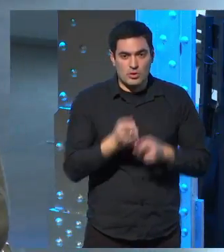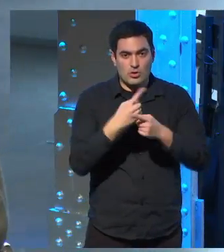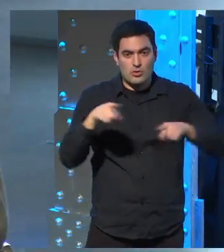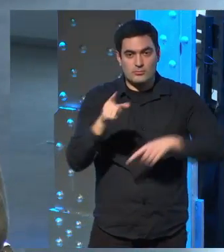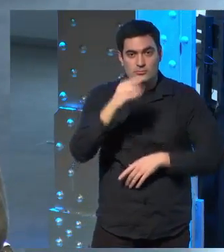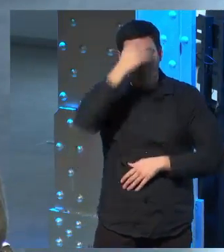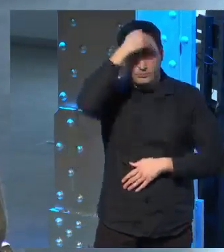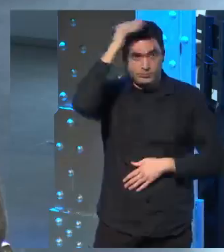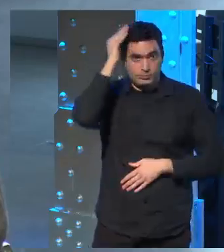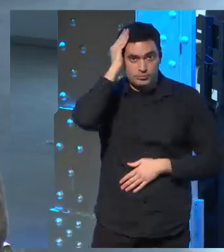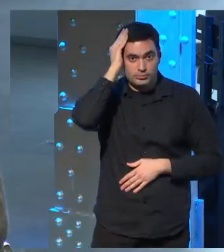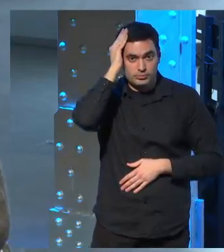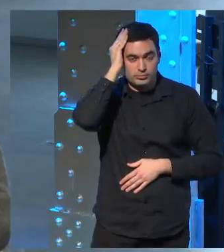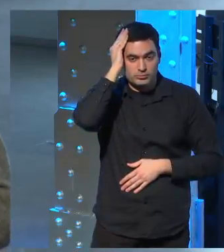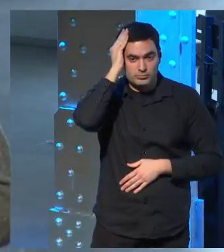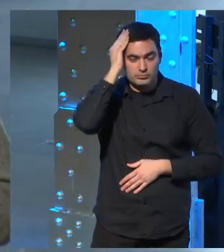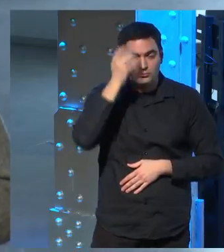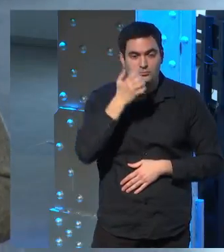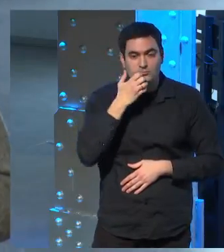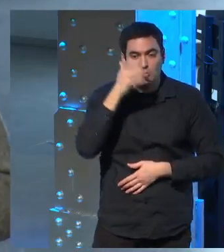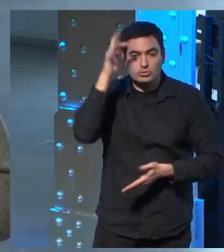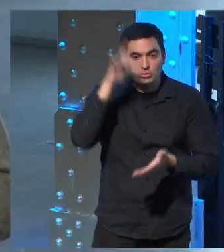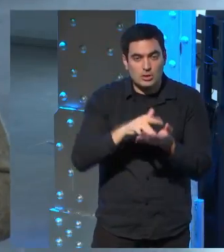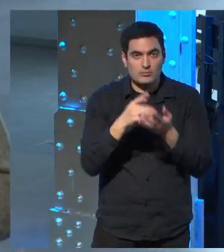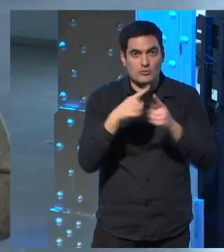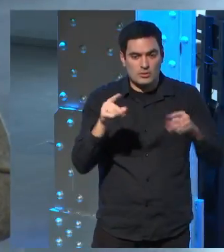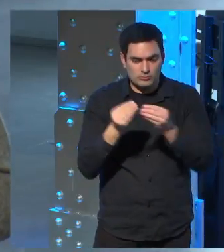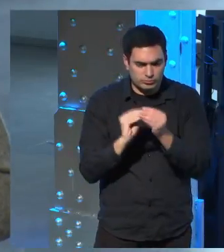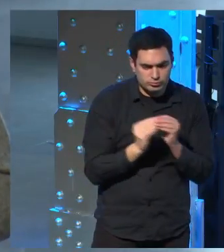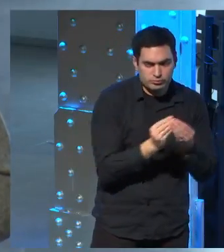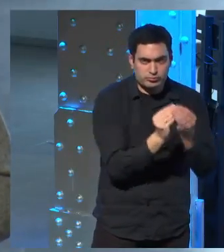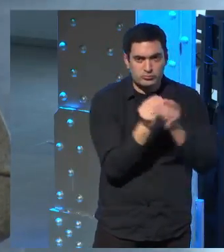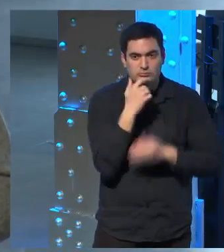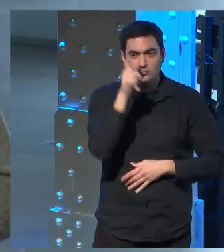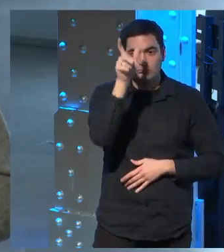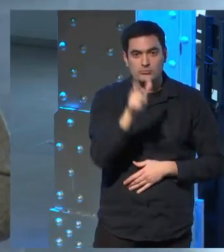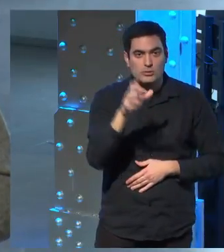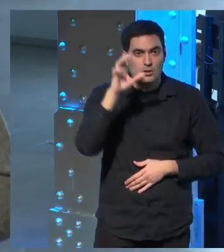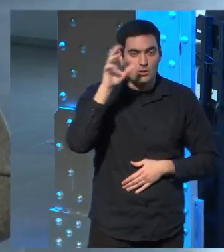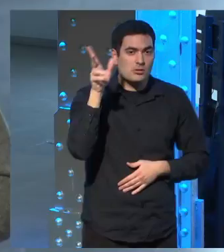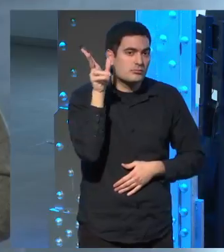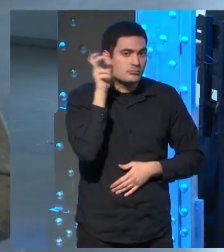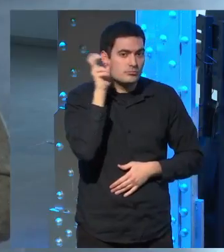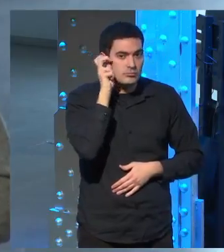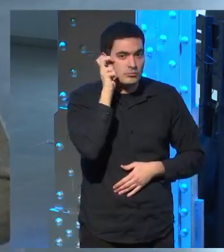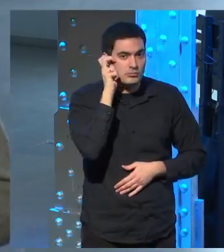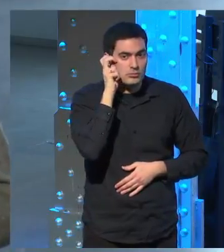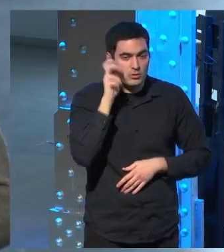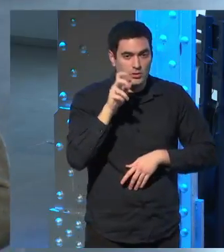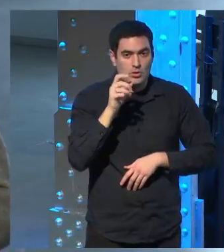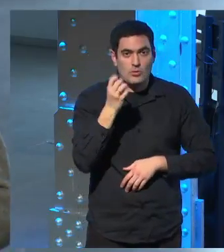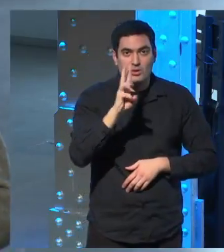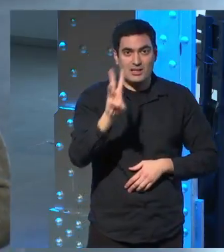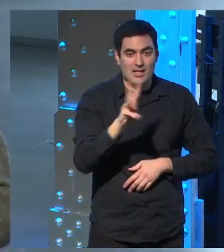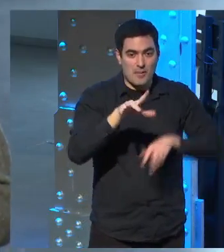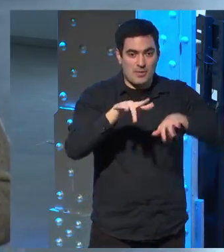Béla Bartók, en el momento en que compone esta música, uno escucha el concierto número 3, concierto de